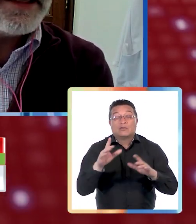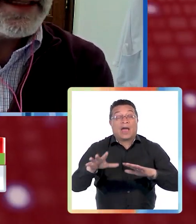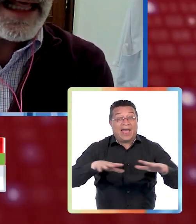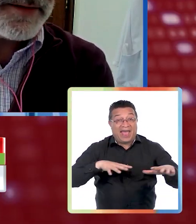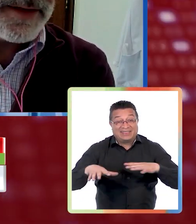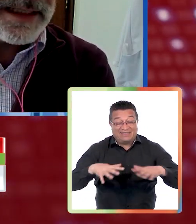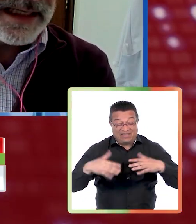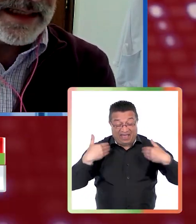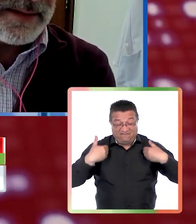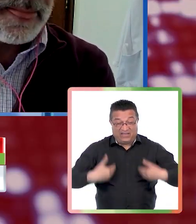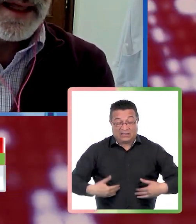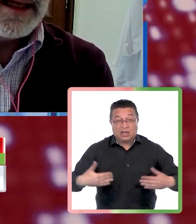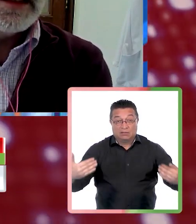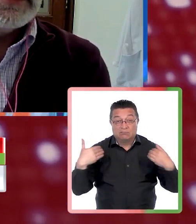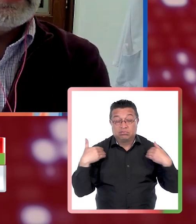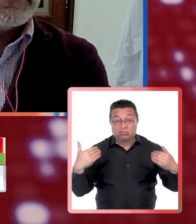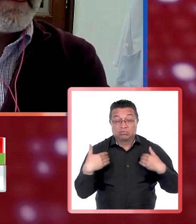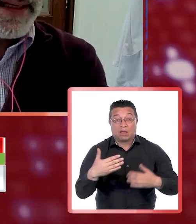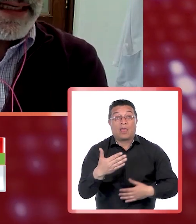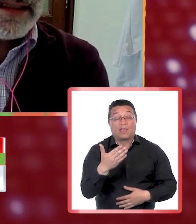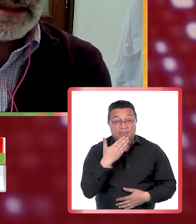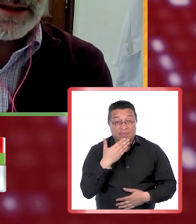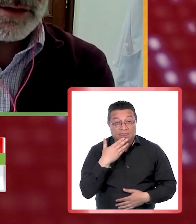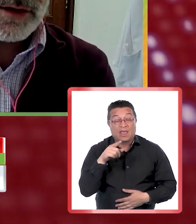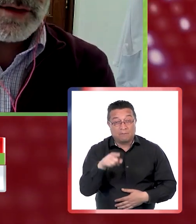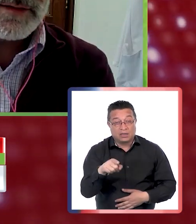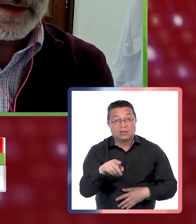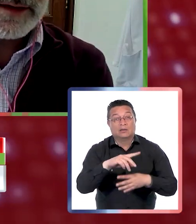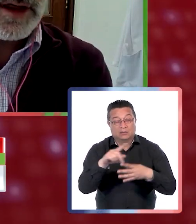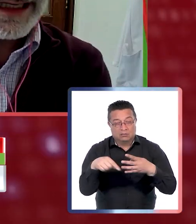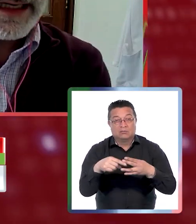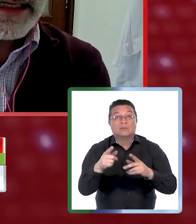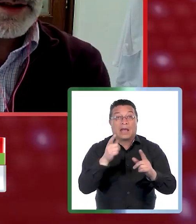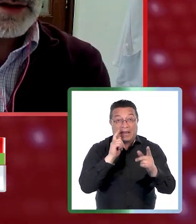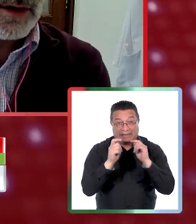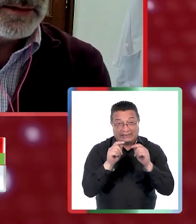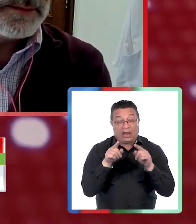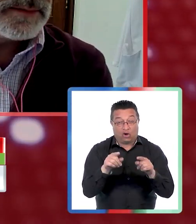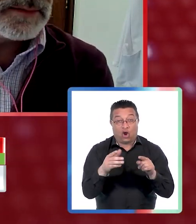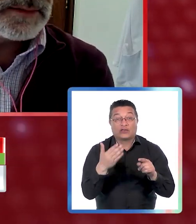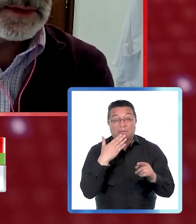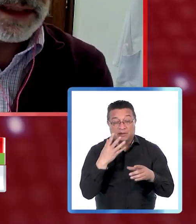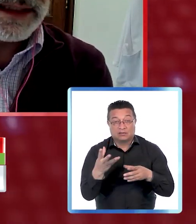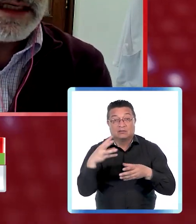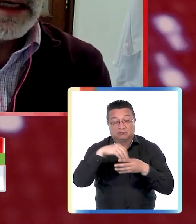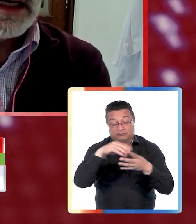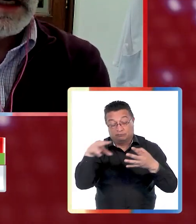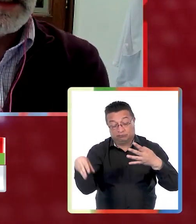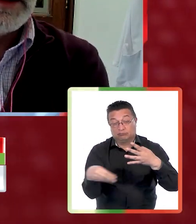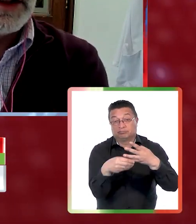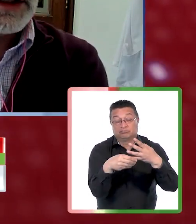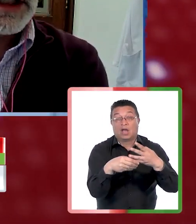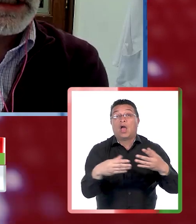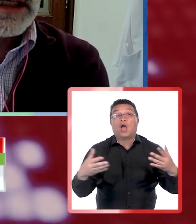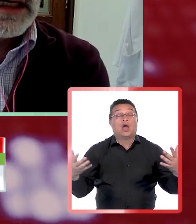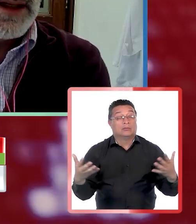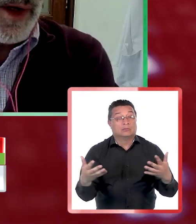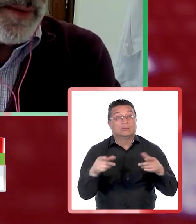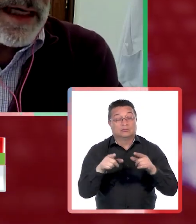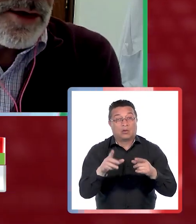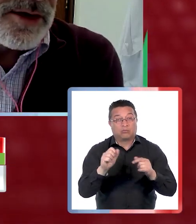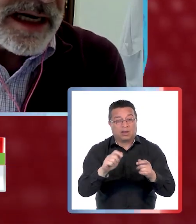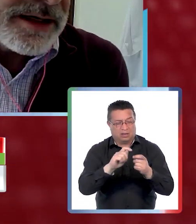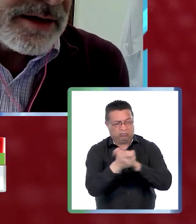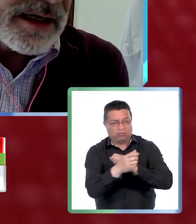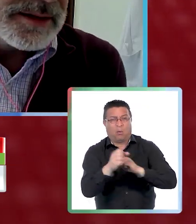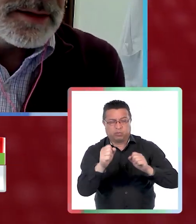la inactividad física también es otro factor de riesgo, ¿ok? Entonces,